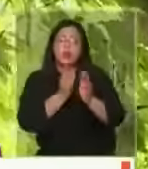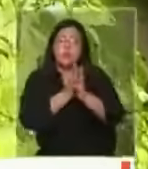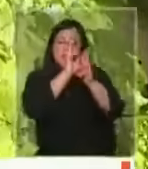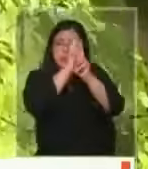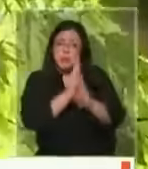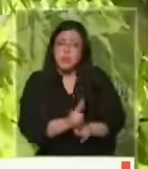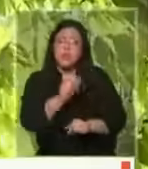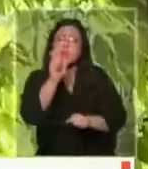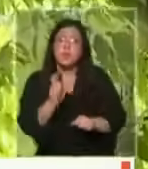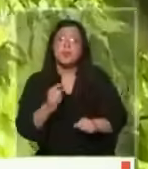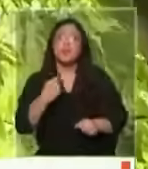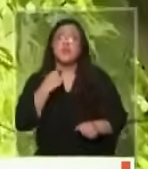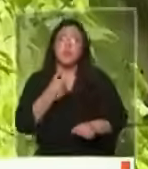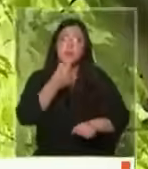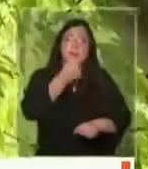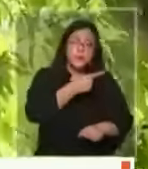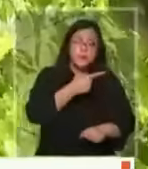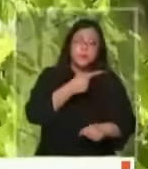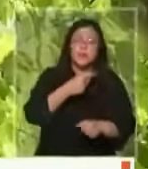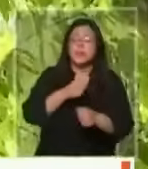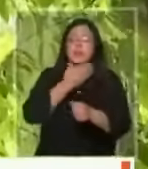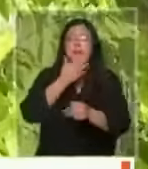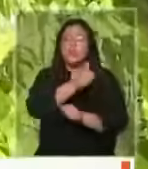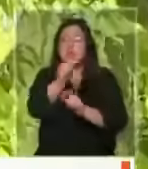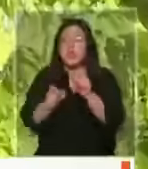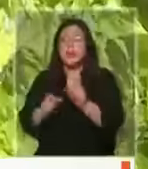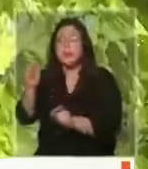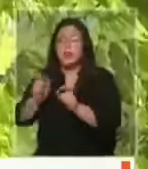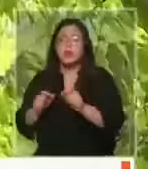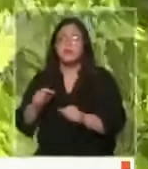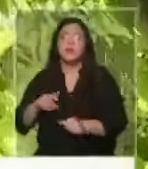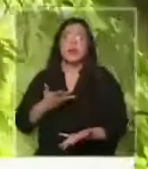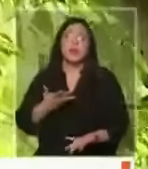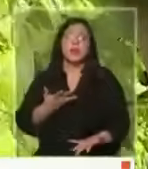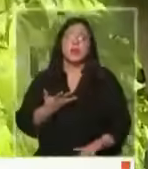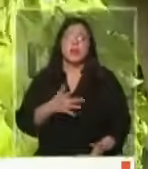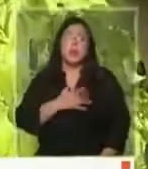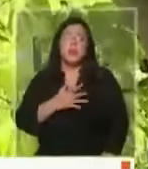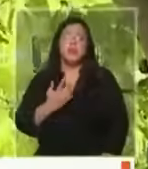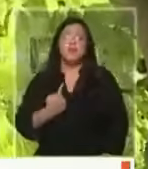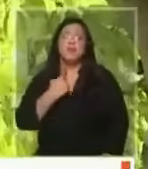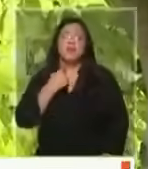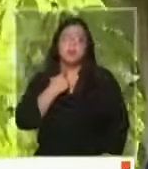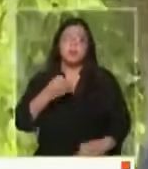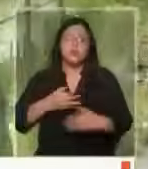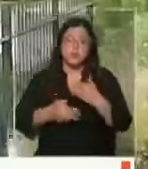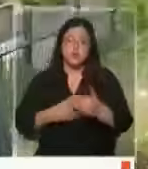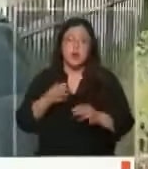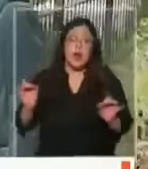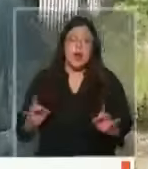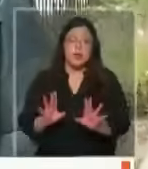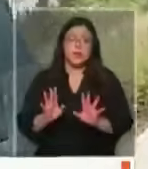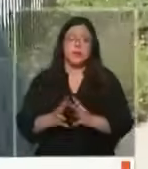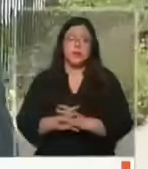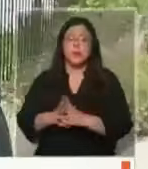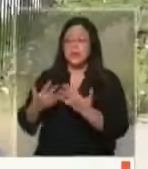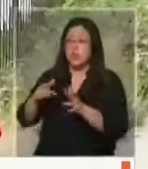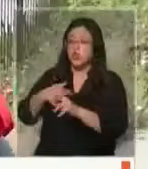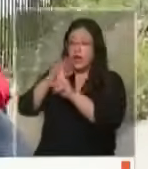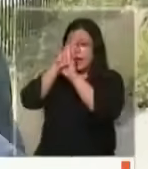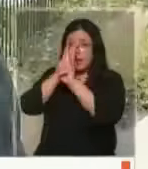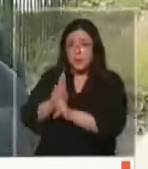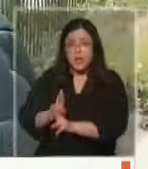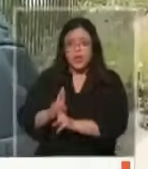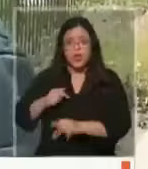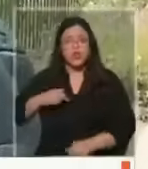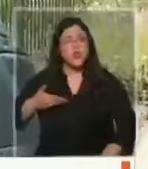sido denunciada y por todos los entornos y las personas que lamentablemente se ven profundamente dañadas en un proceso de esta naturaleza. Manuel. He sido muy respetuoso, voy a